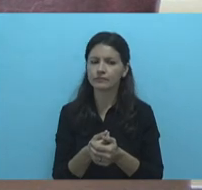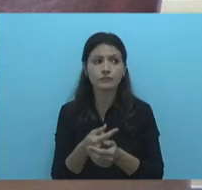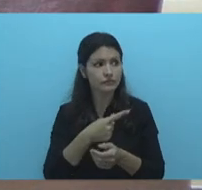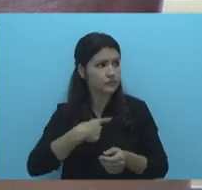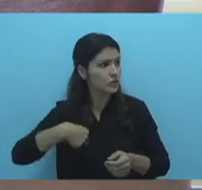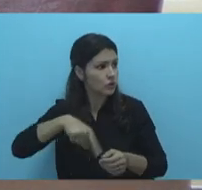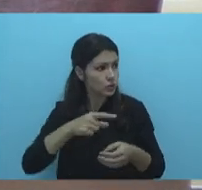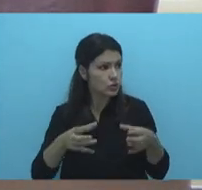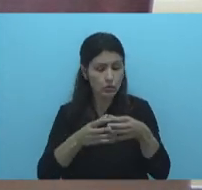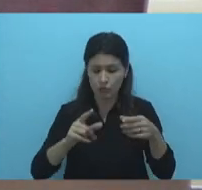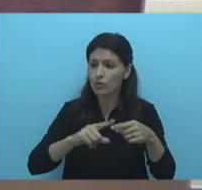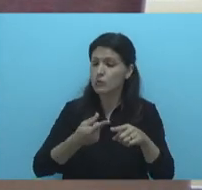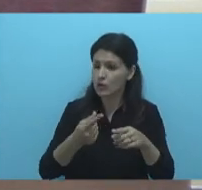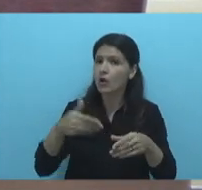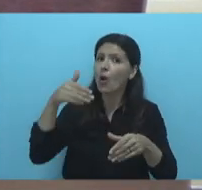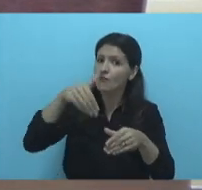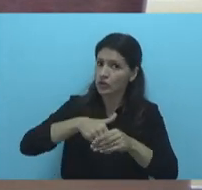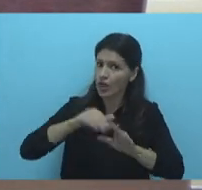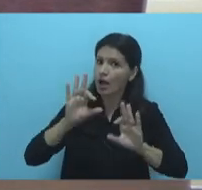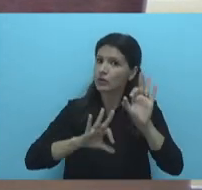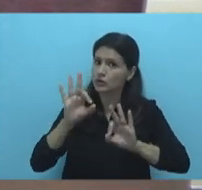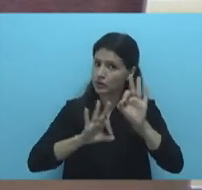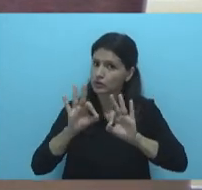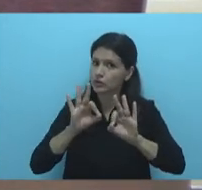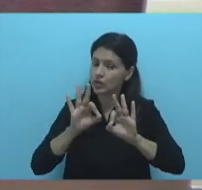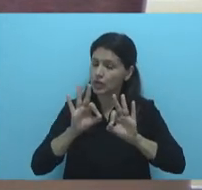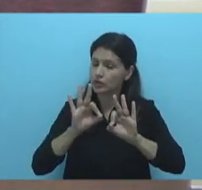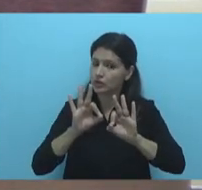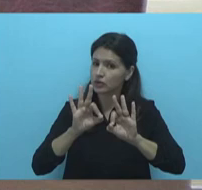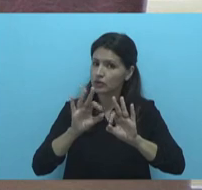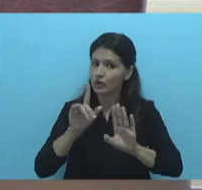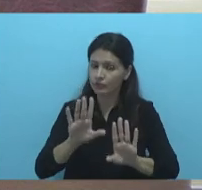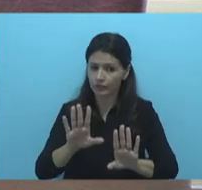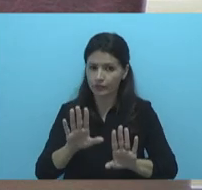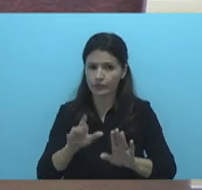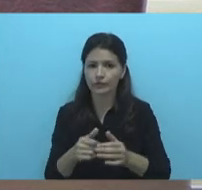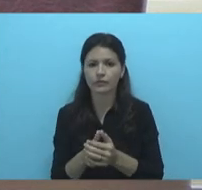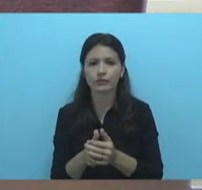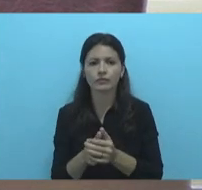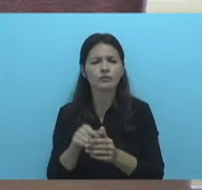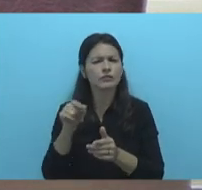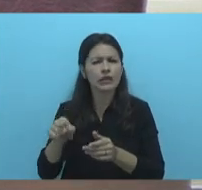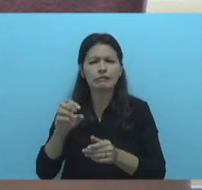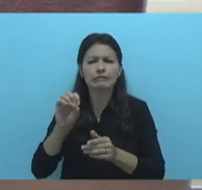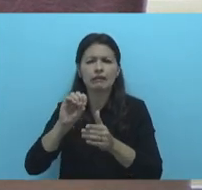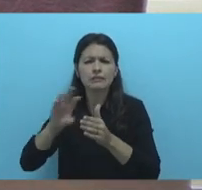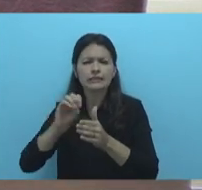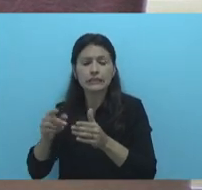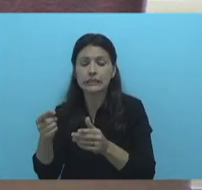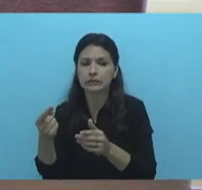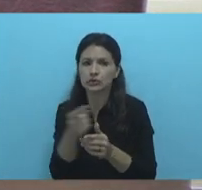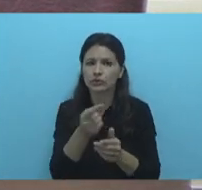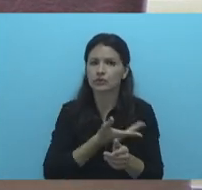nosotros acompañamos este proyecto, pero insistimos, mueve estructuras que van buscando